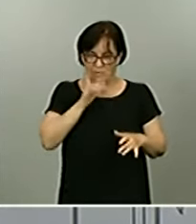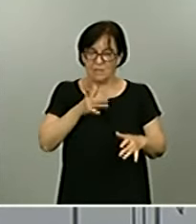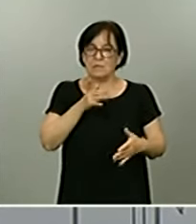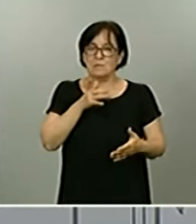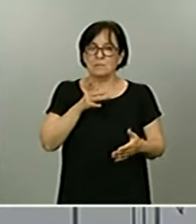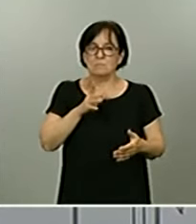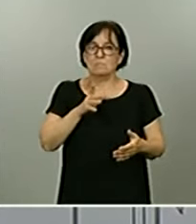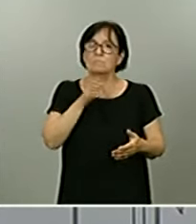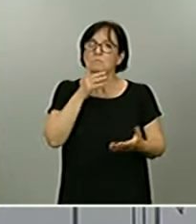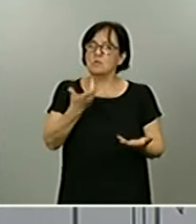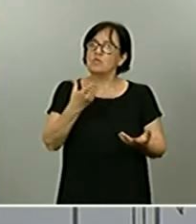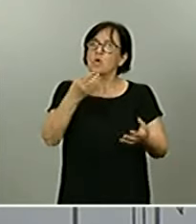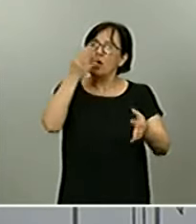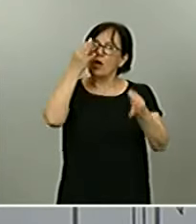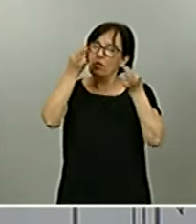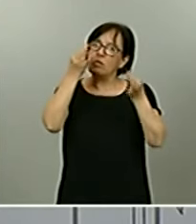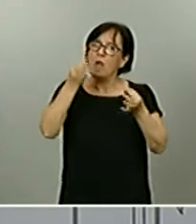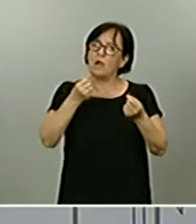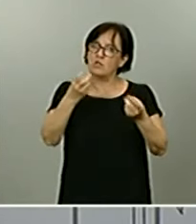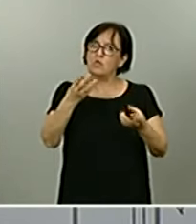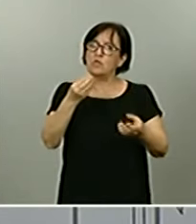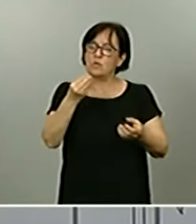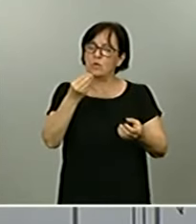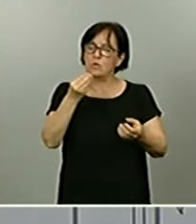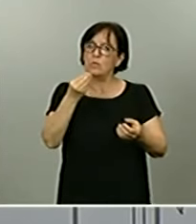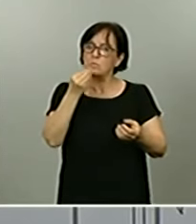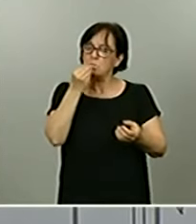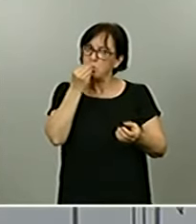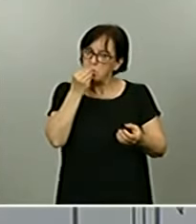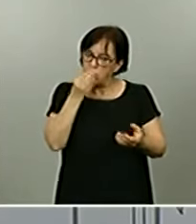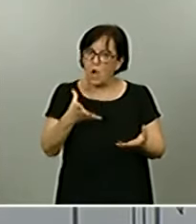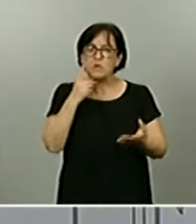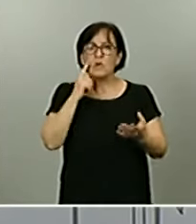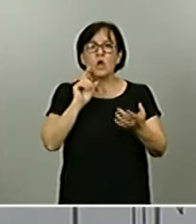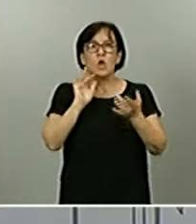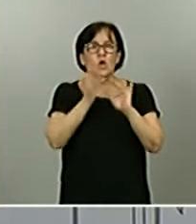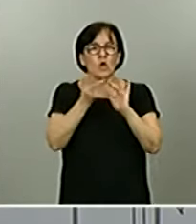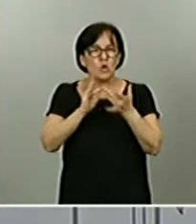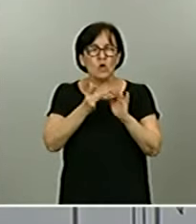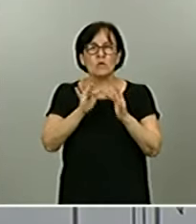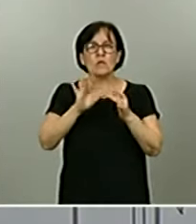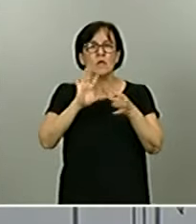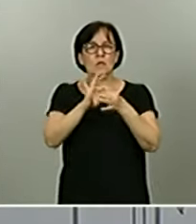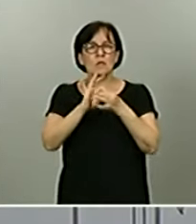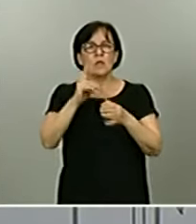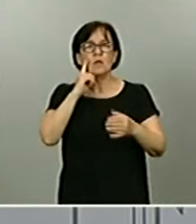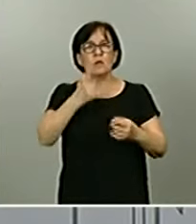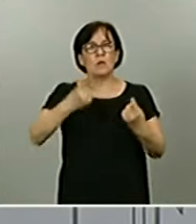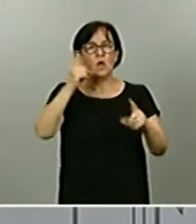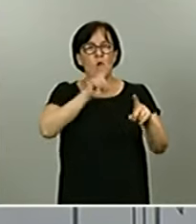bueno. El número de contactos estrechos no es muy grande y sabemos que además solamente un 11% de ellos